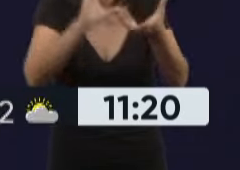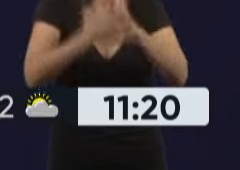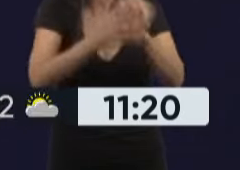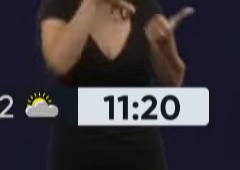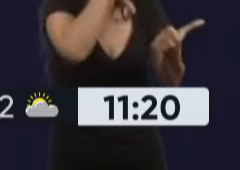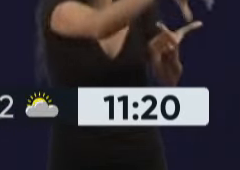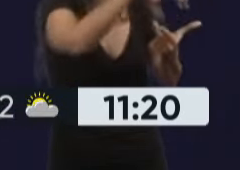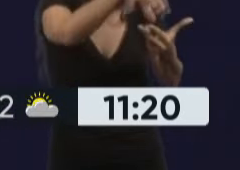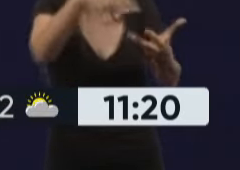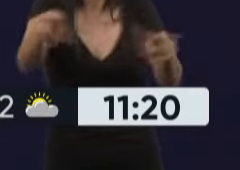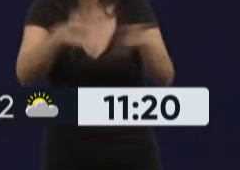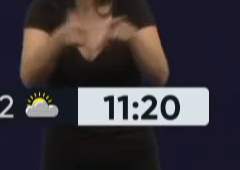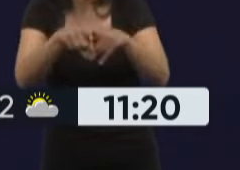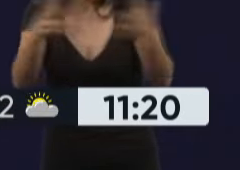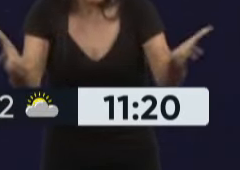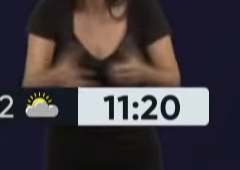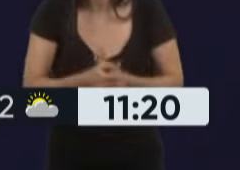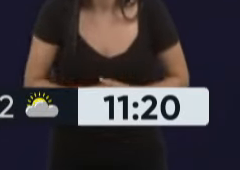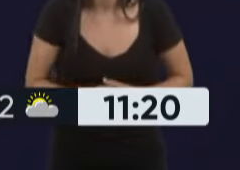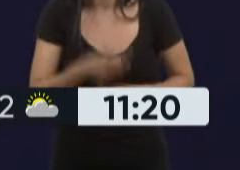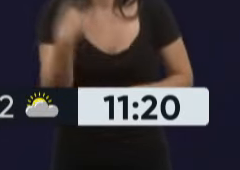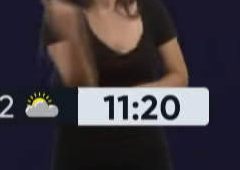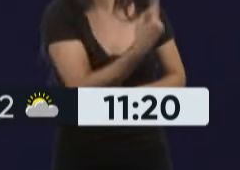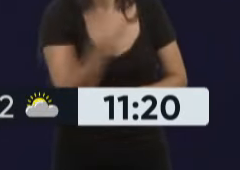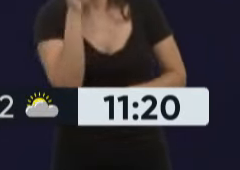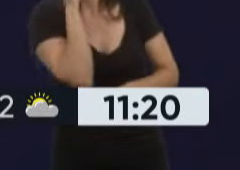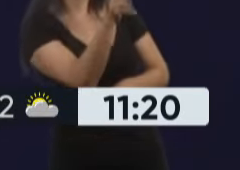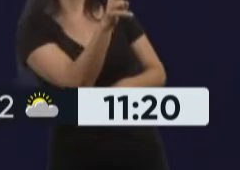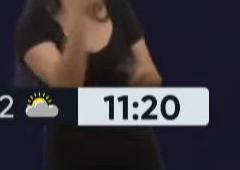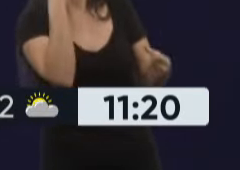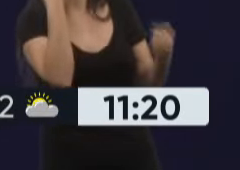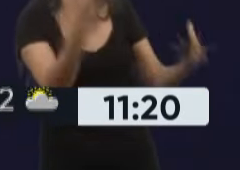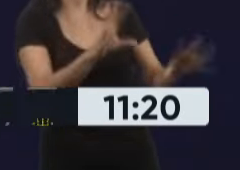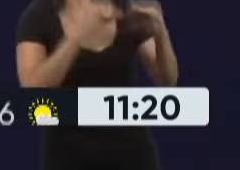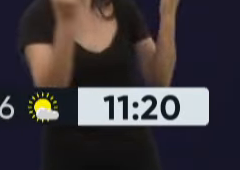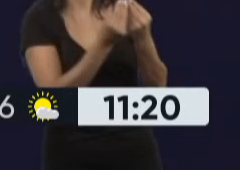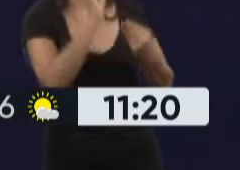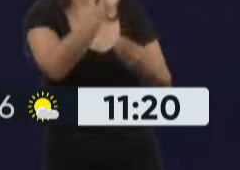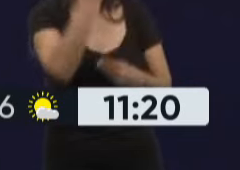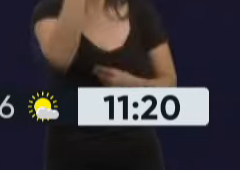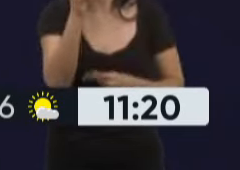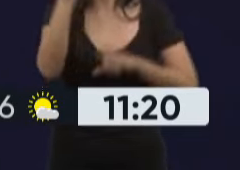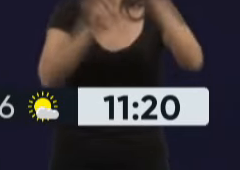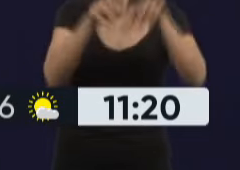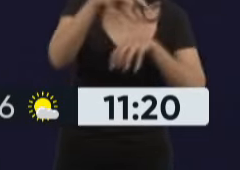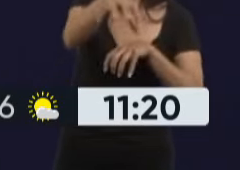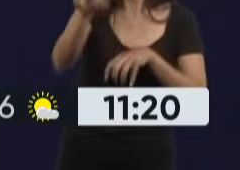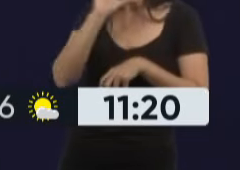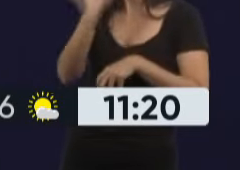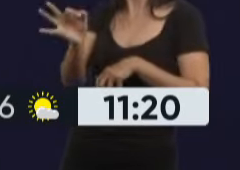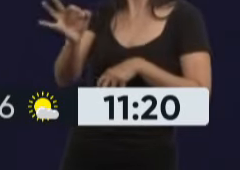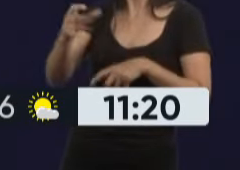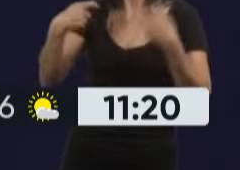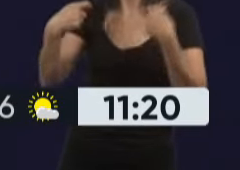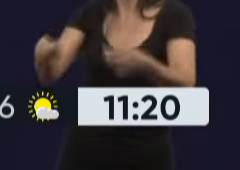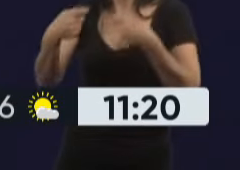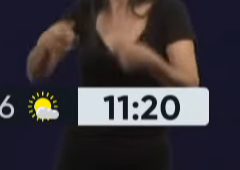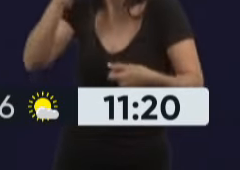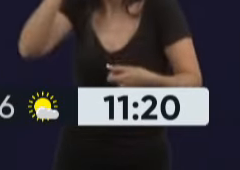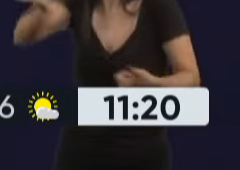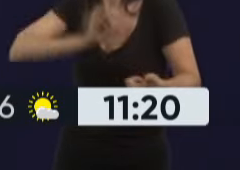donde estamos en todos los rubros estamos mirando la eficiencia pero en algunos en particular te das cuenta que el mayor gasto que hubo en los últimos